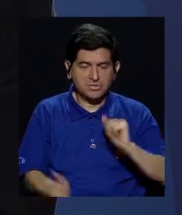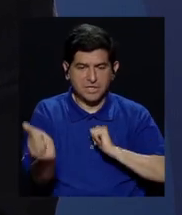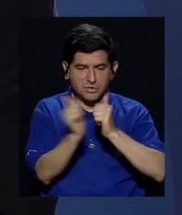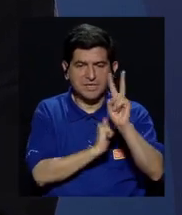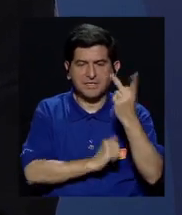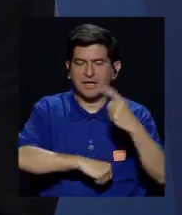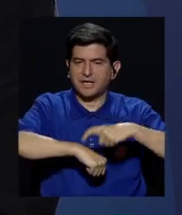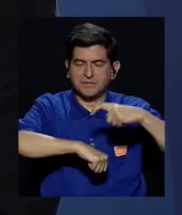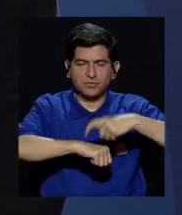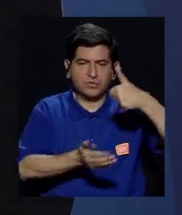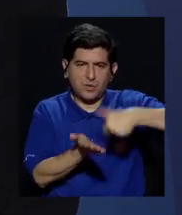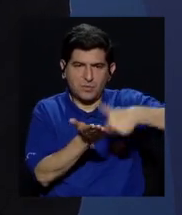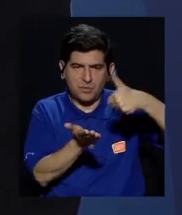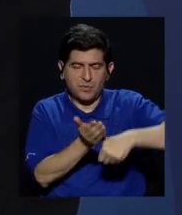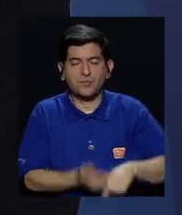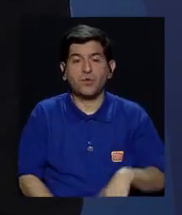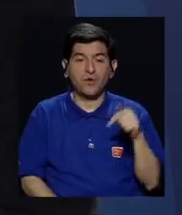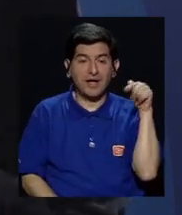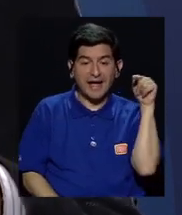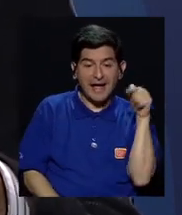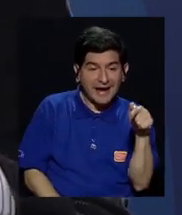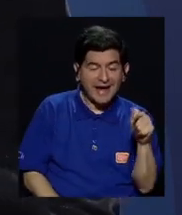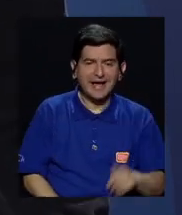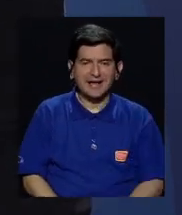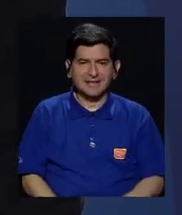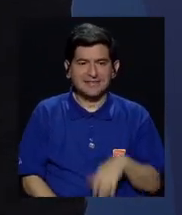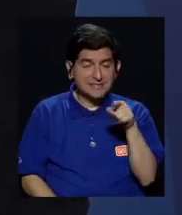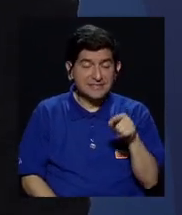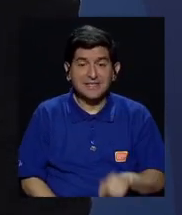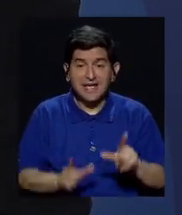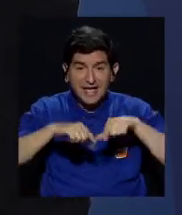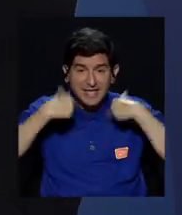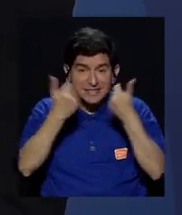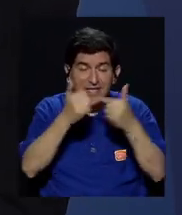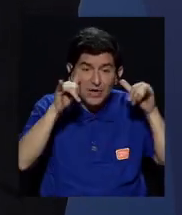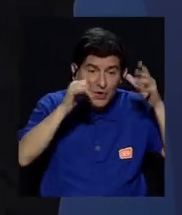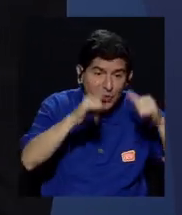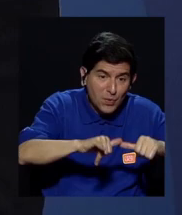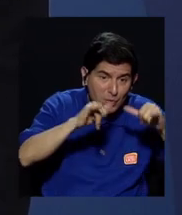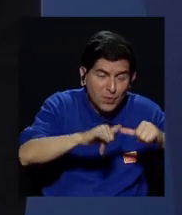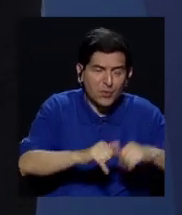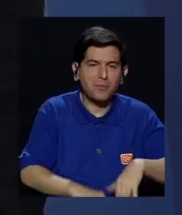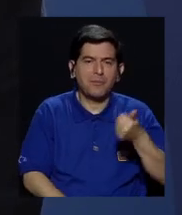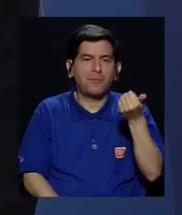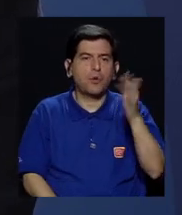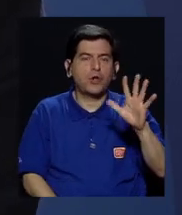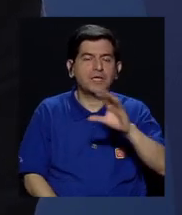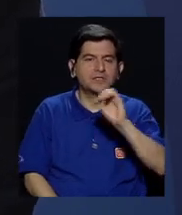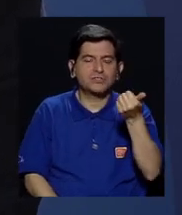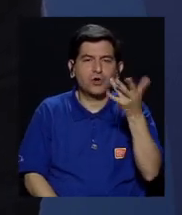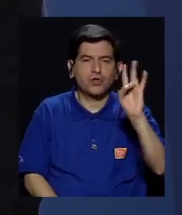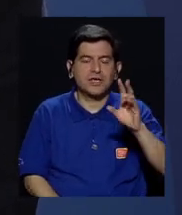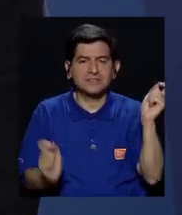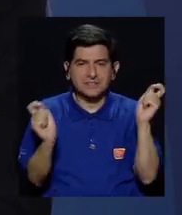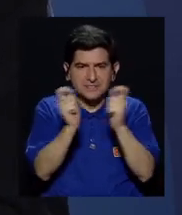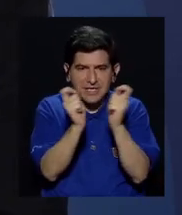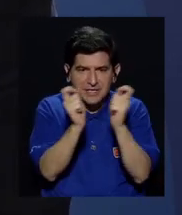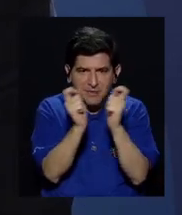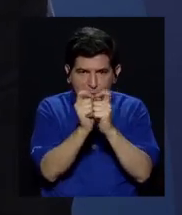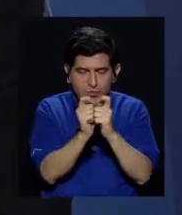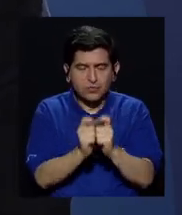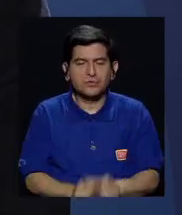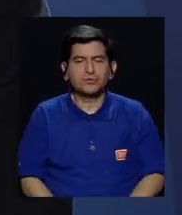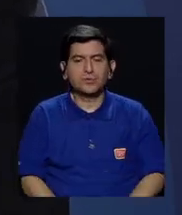para pasar a la segunda ronda electoral en esta si se aglutina ese pelotón cuidados y con 15 16 17 puntos del total del padrón